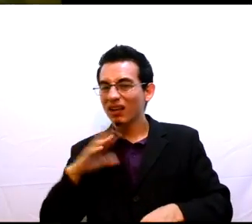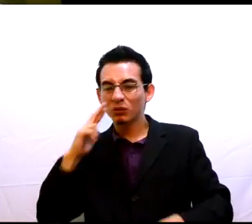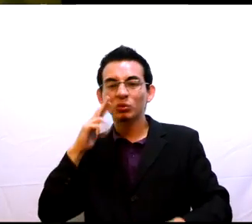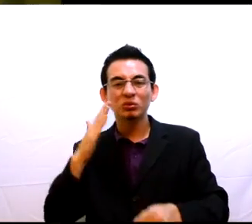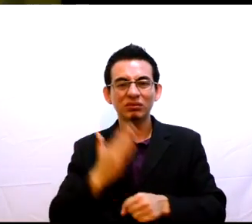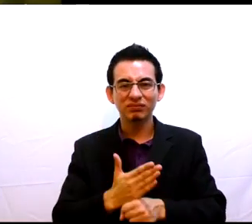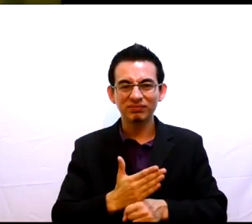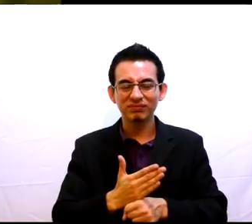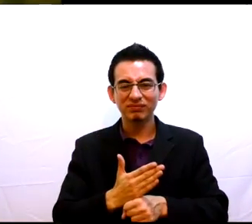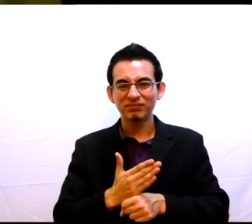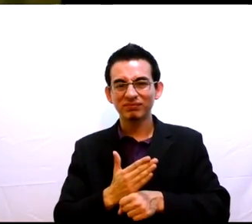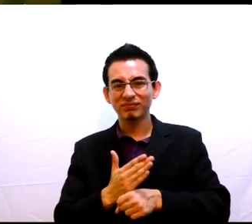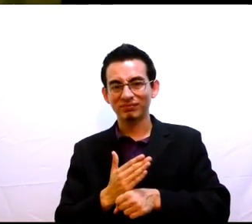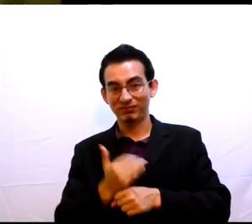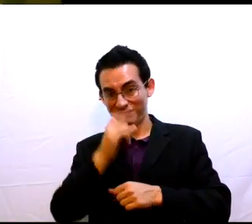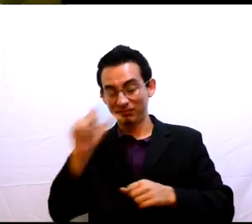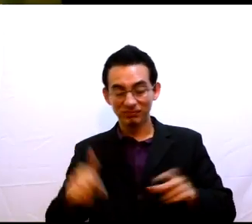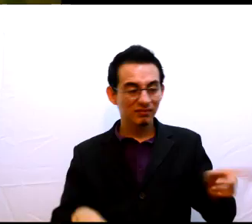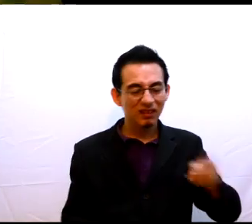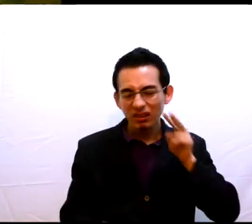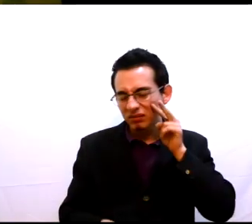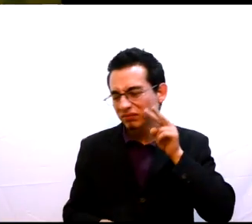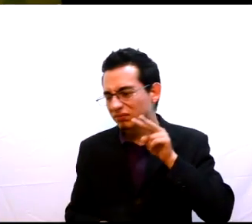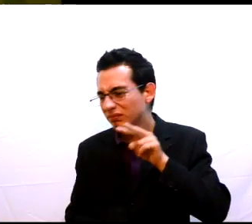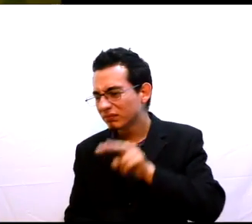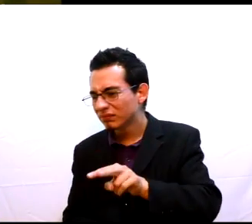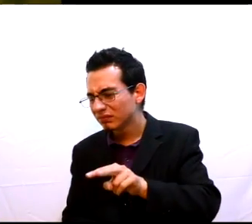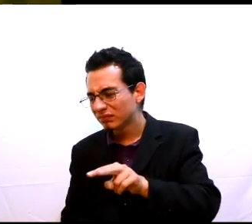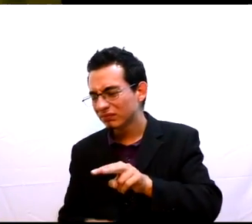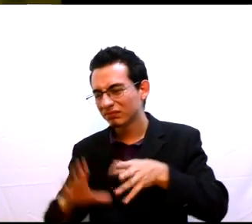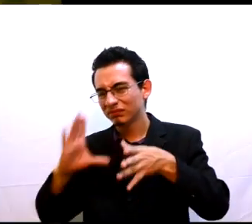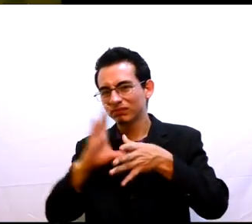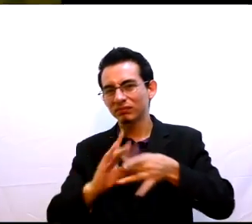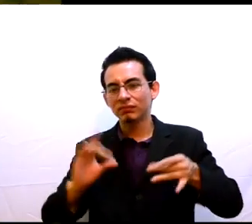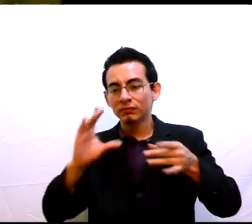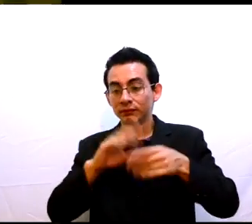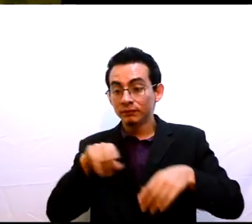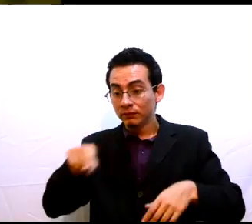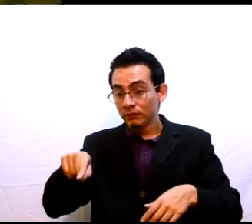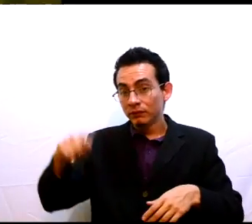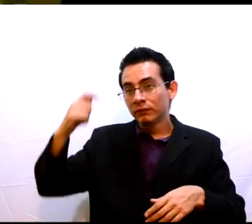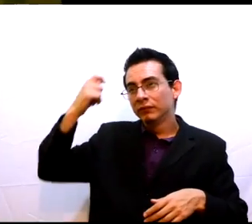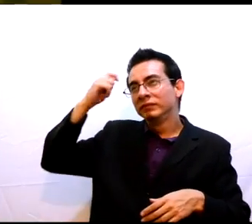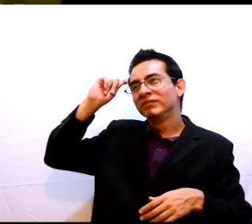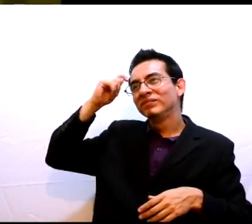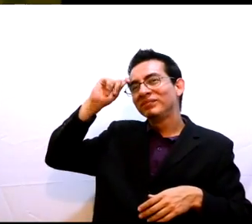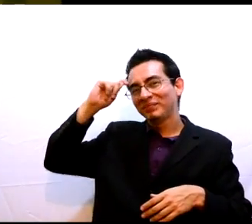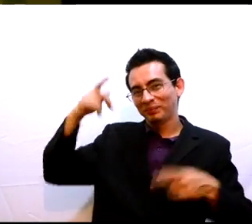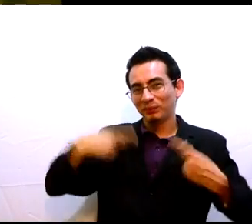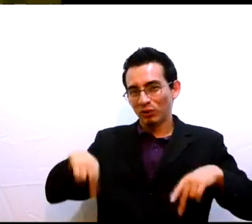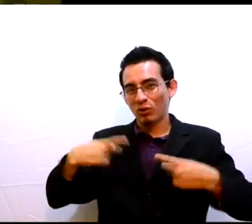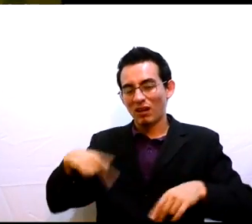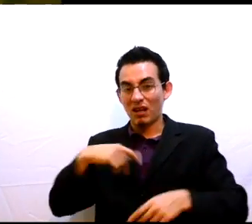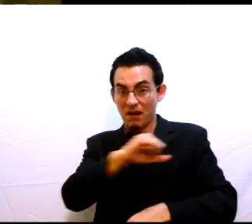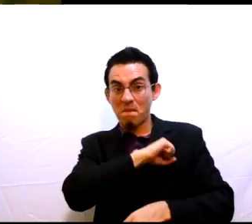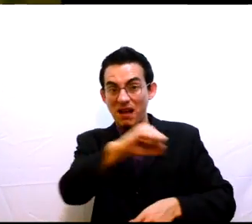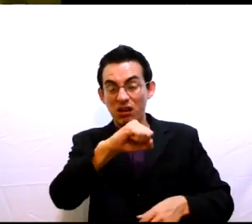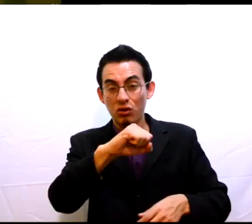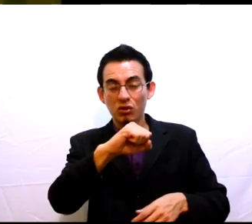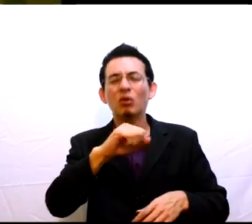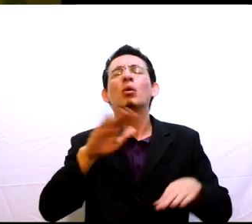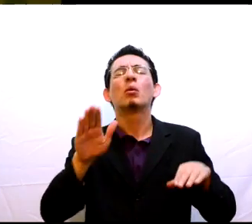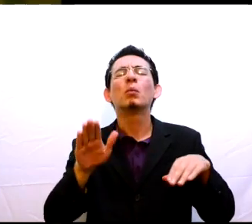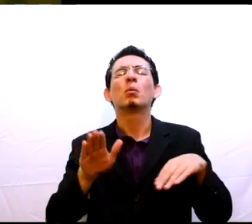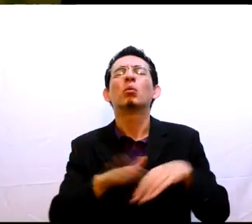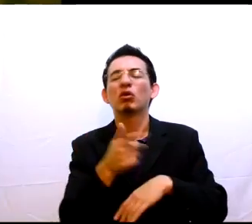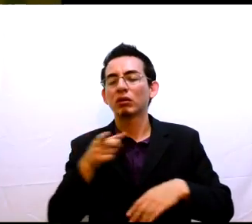el amo pero no tengo como lo llama al mayordomo malo por